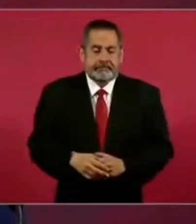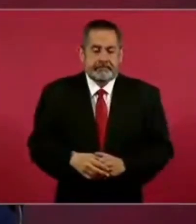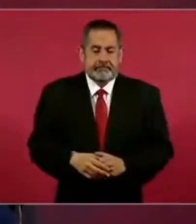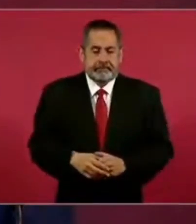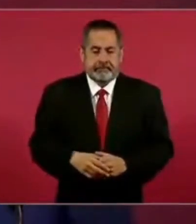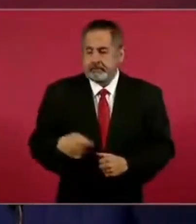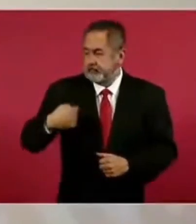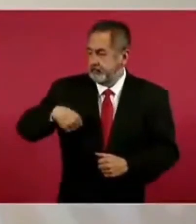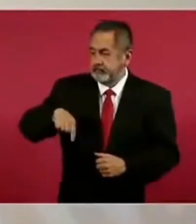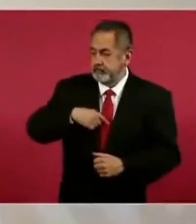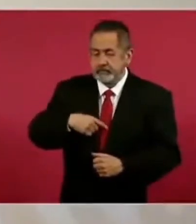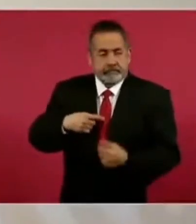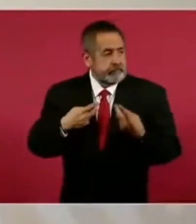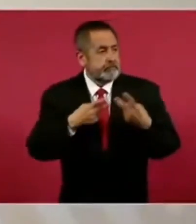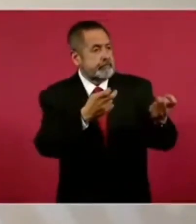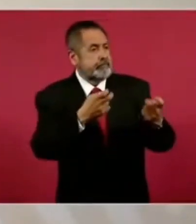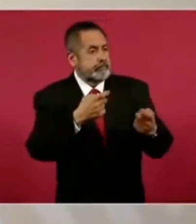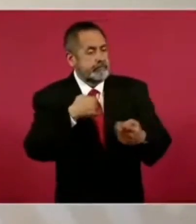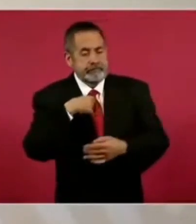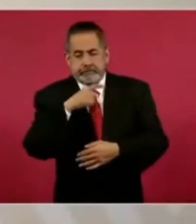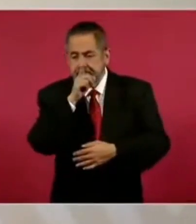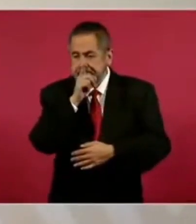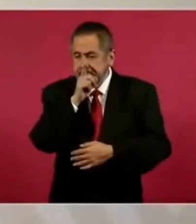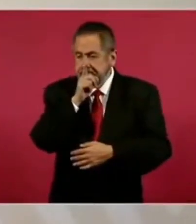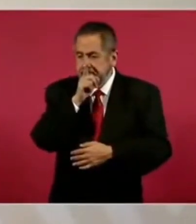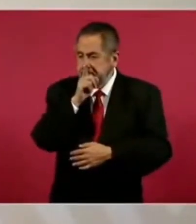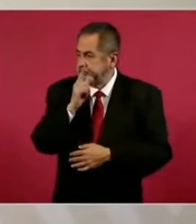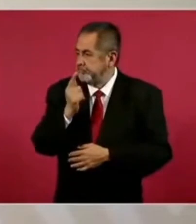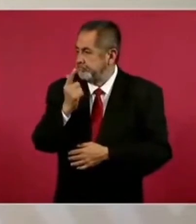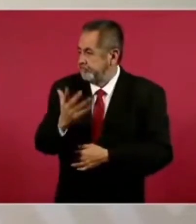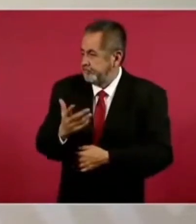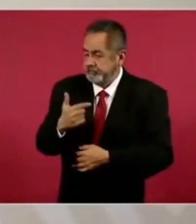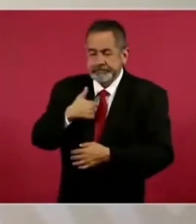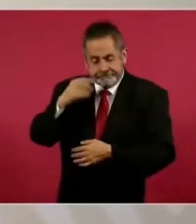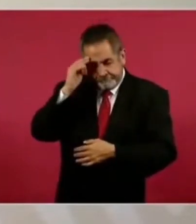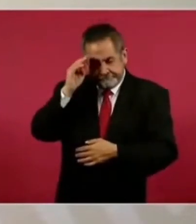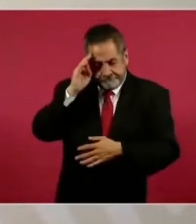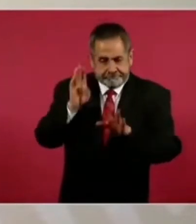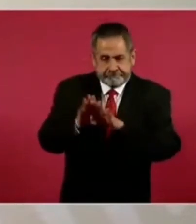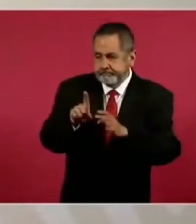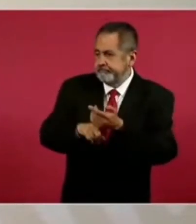uno tenía que buscar la salida.